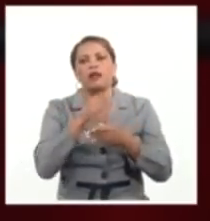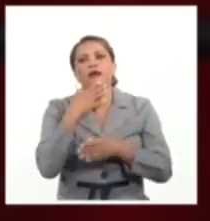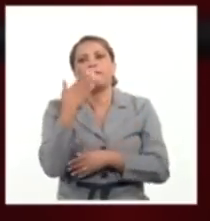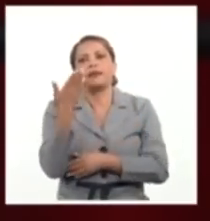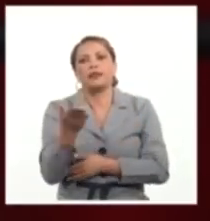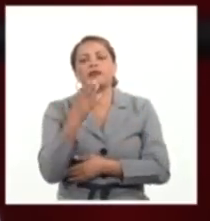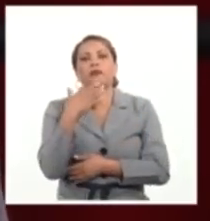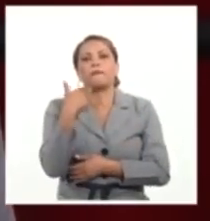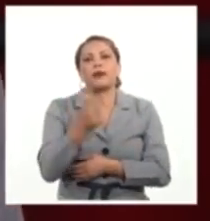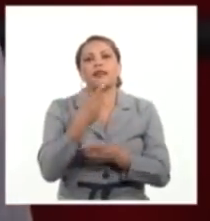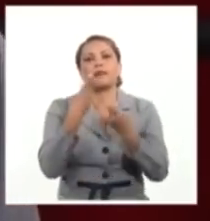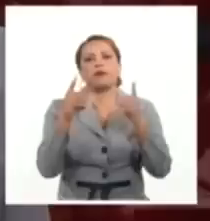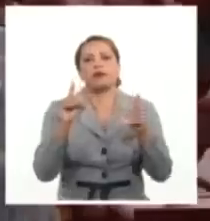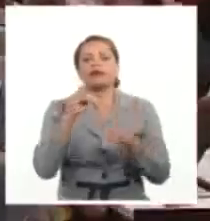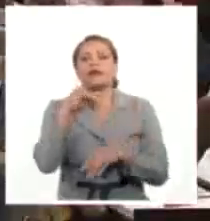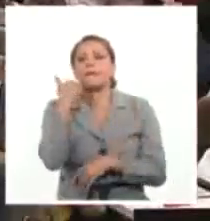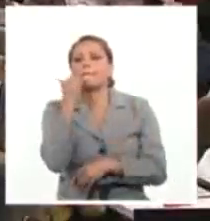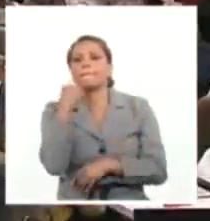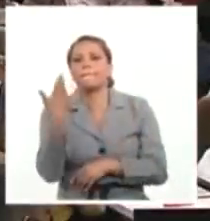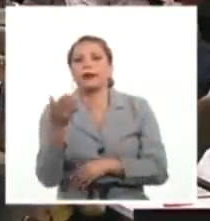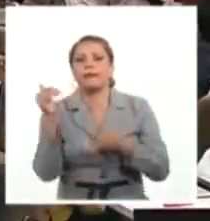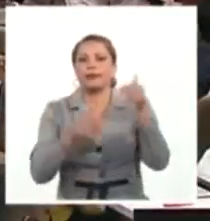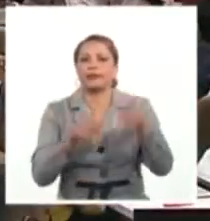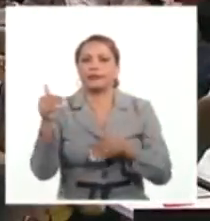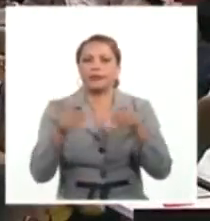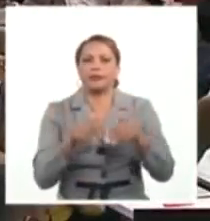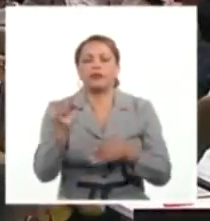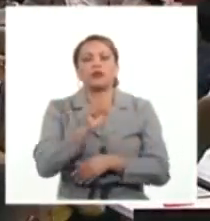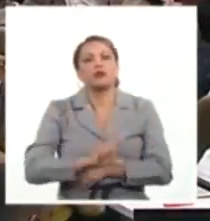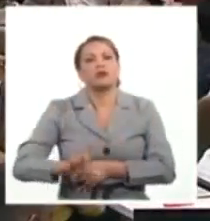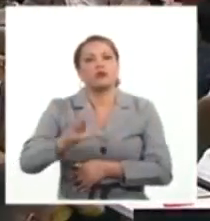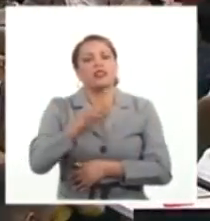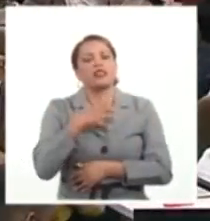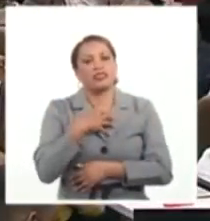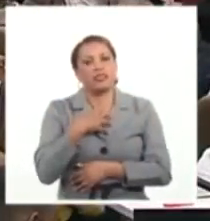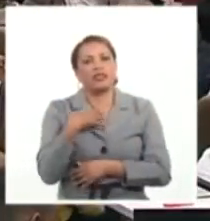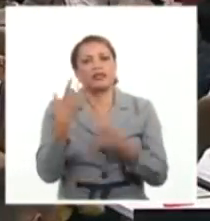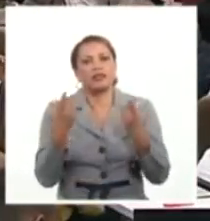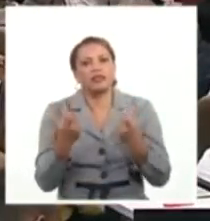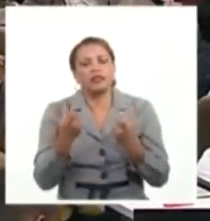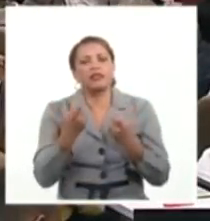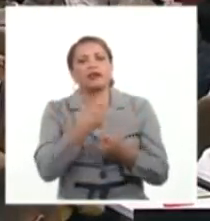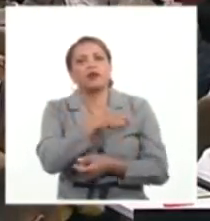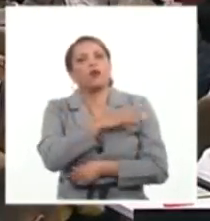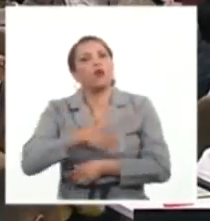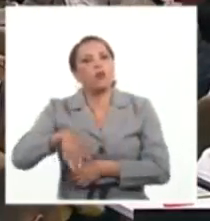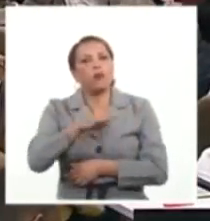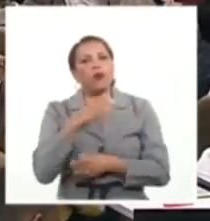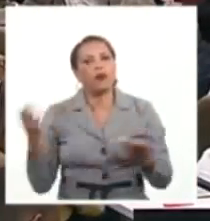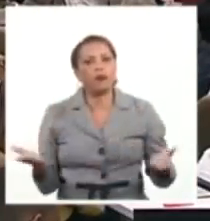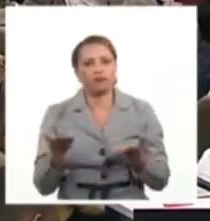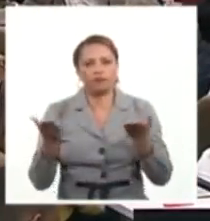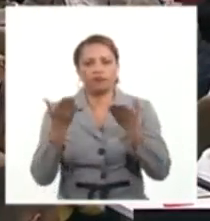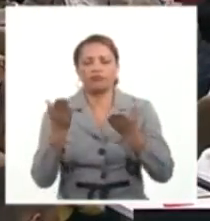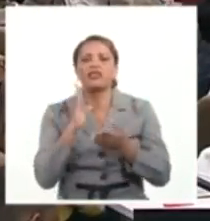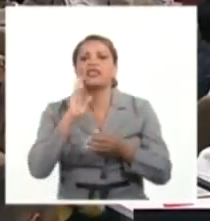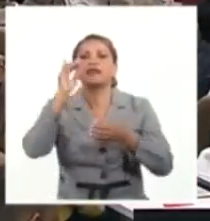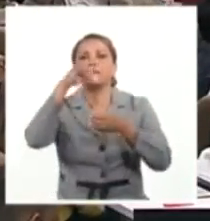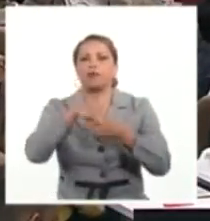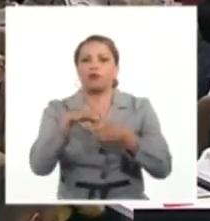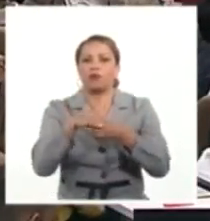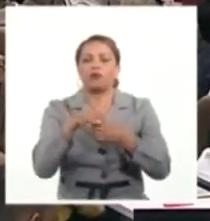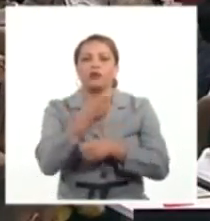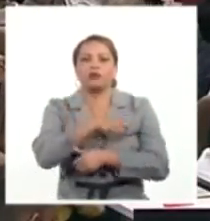y participación. El socialismo requiere una ciudadanía activa y del involucramiento